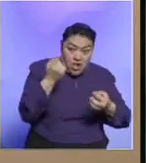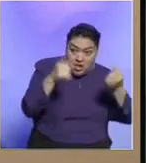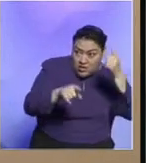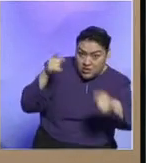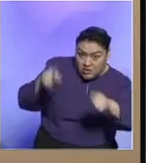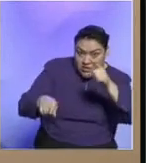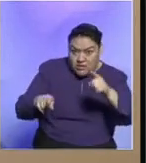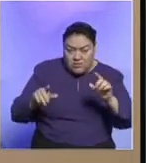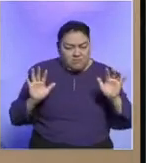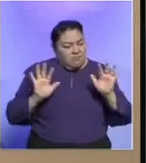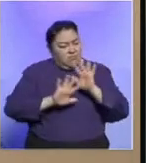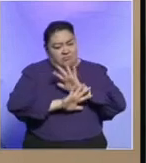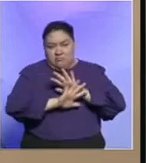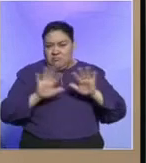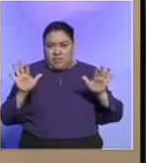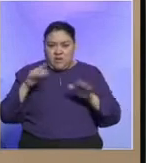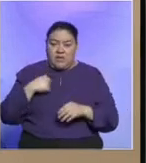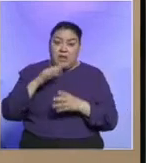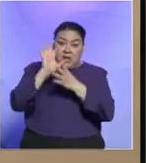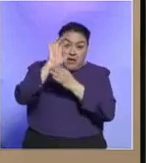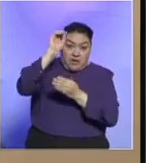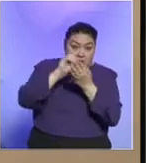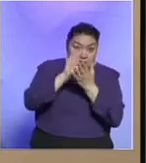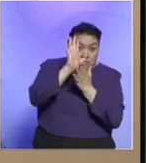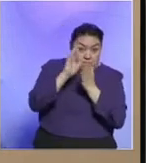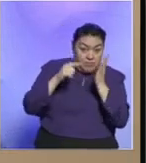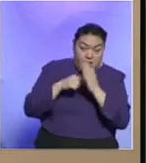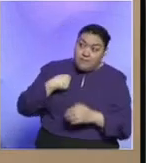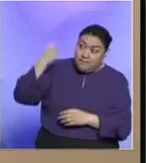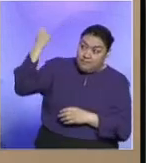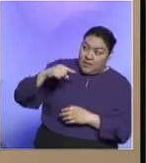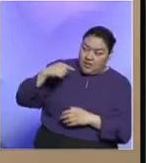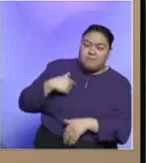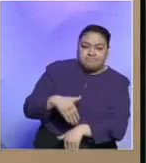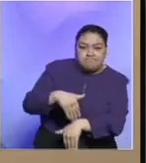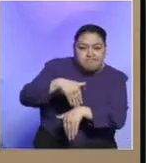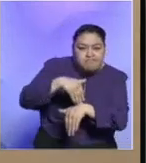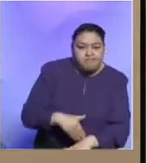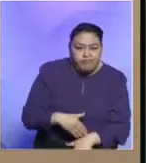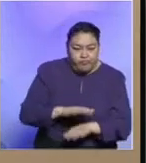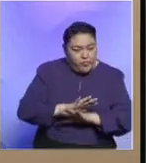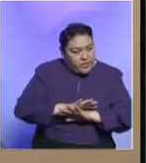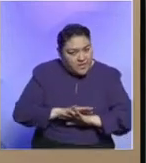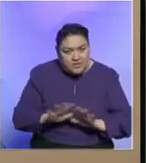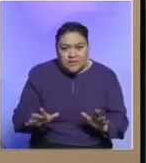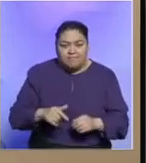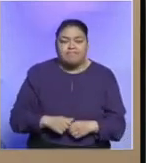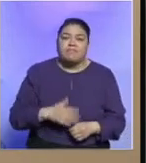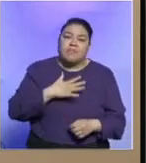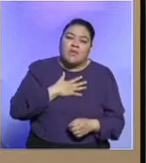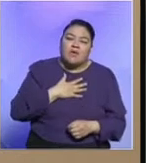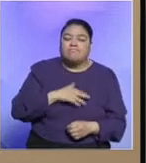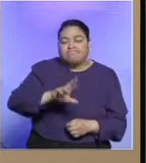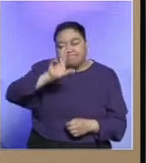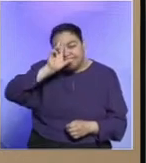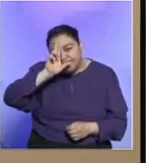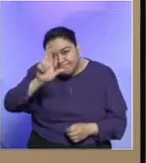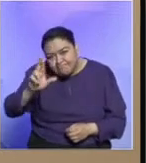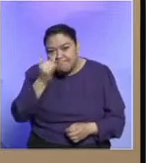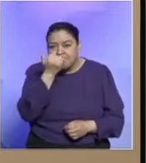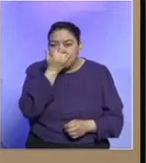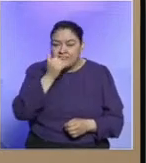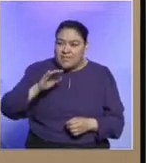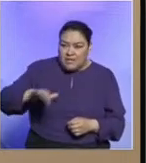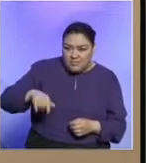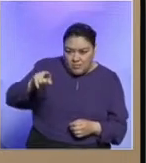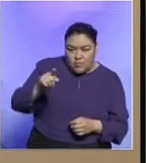las que la Constitución nos ha establecido. También respetuosamente difiero de